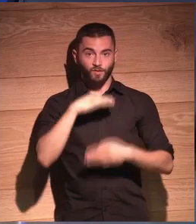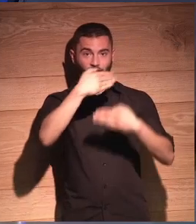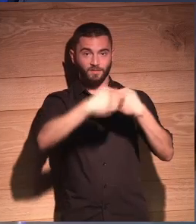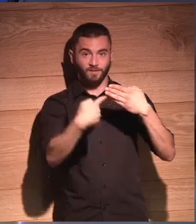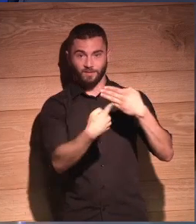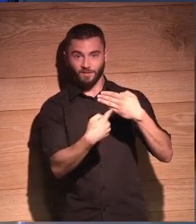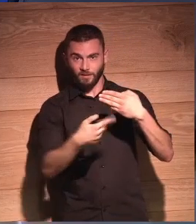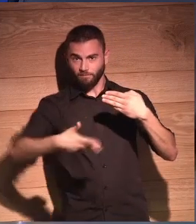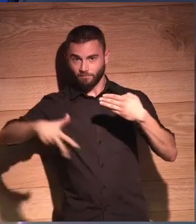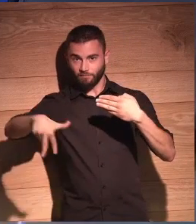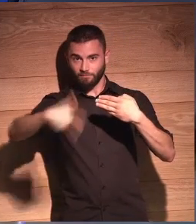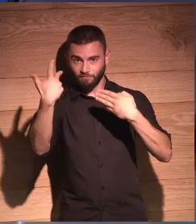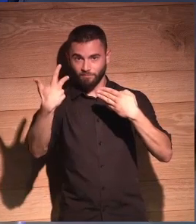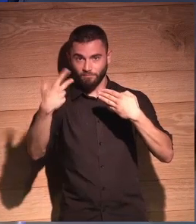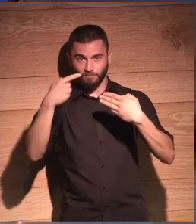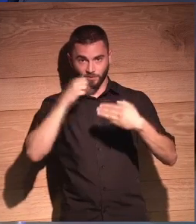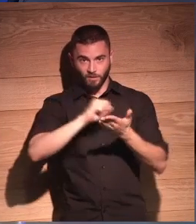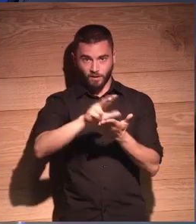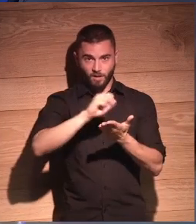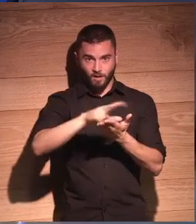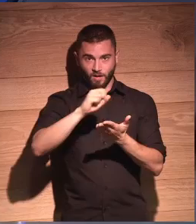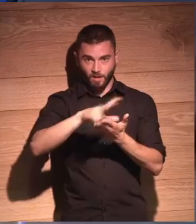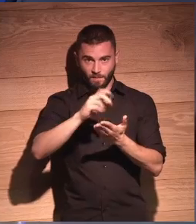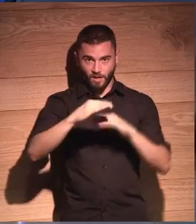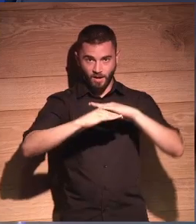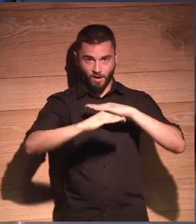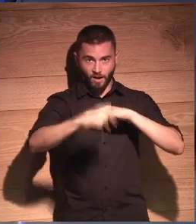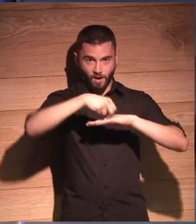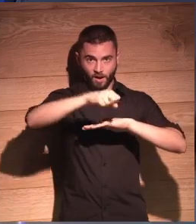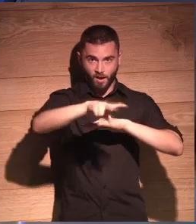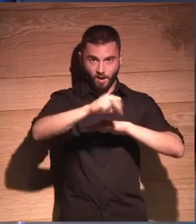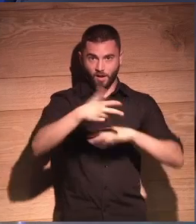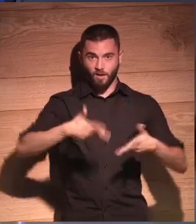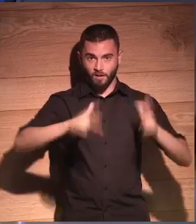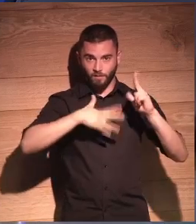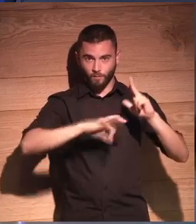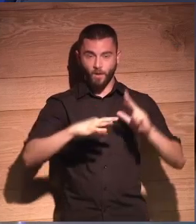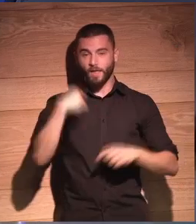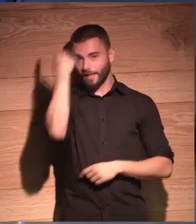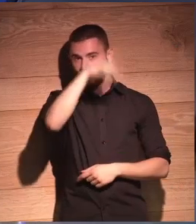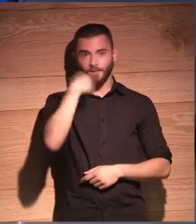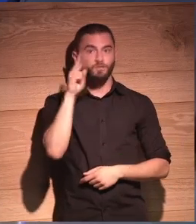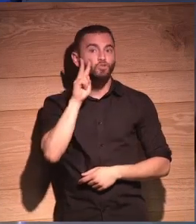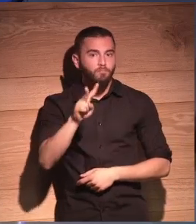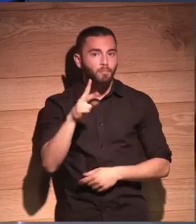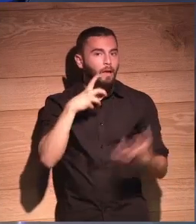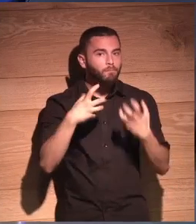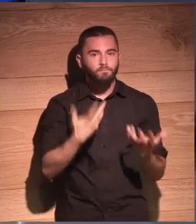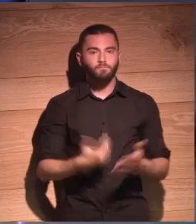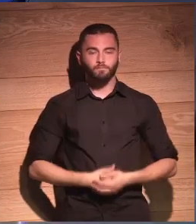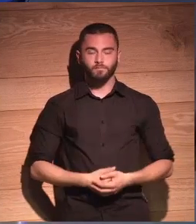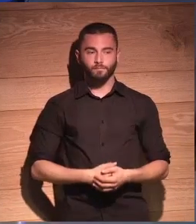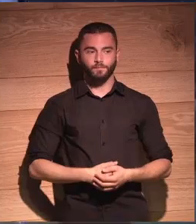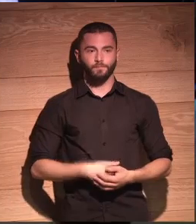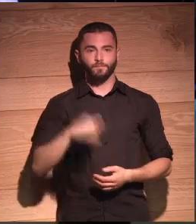así podemos hacerles caminar por la superficie y que se les vea la expresión, ¿no? Ajá. Jordi, tú